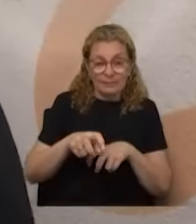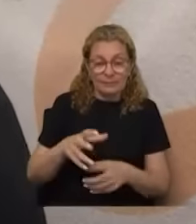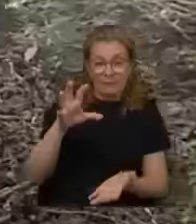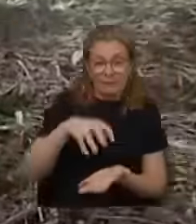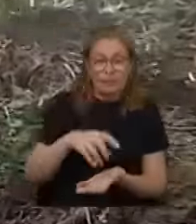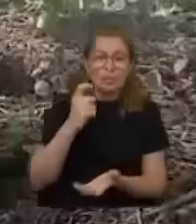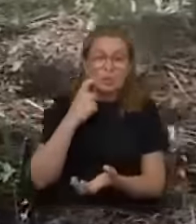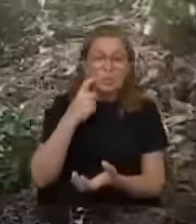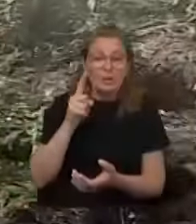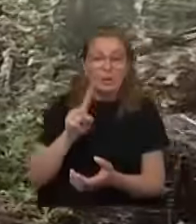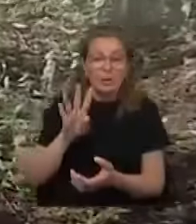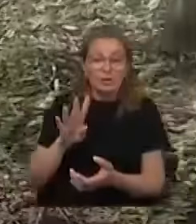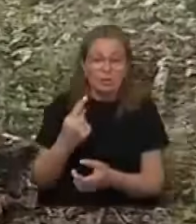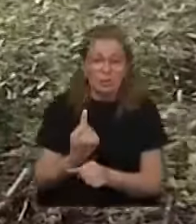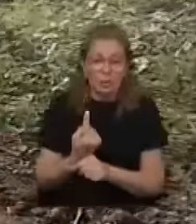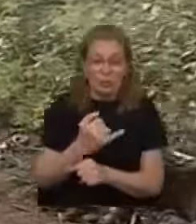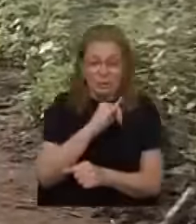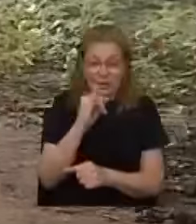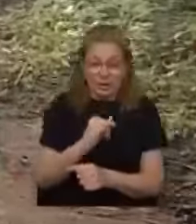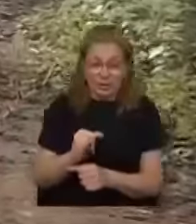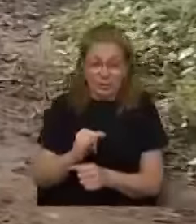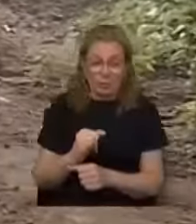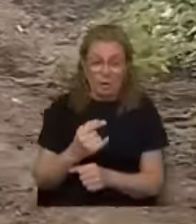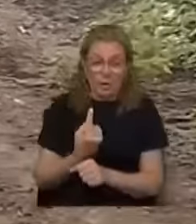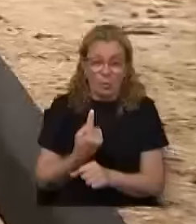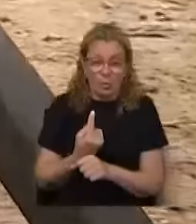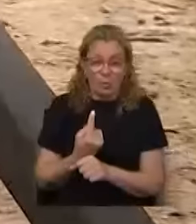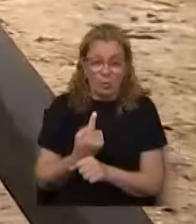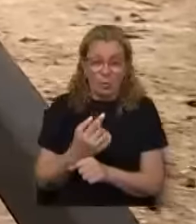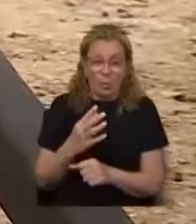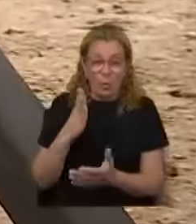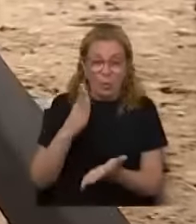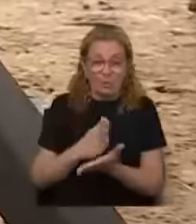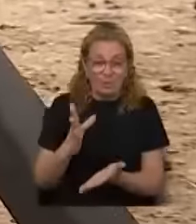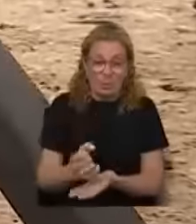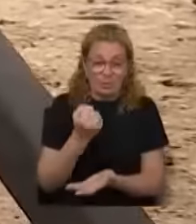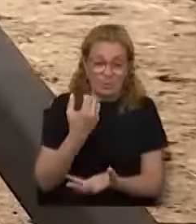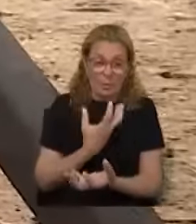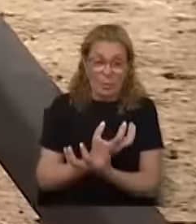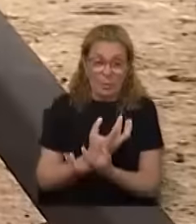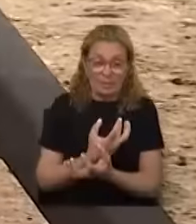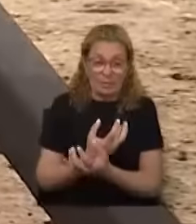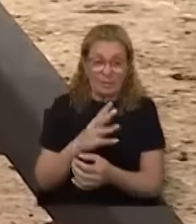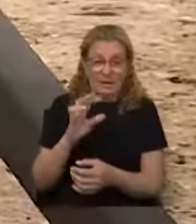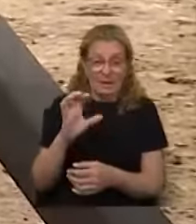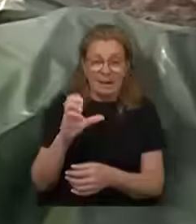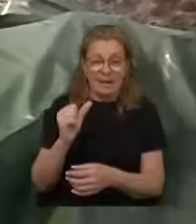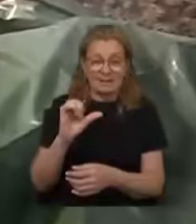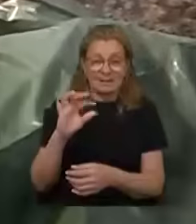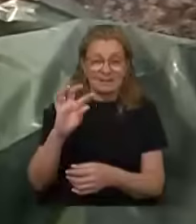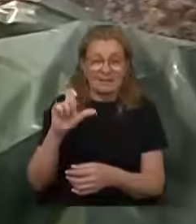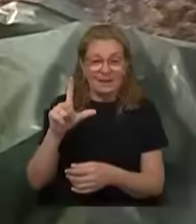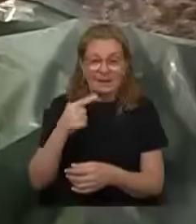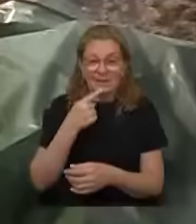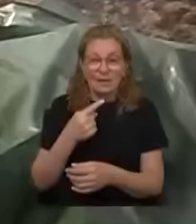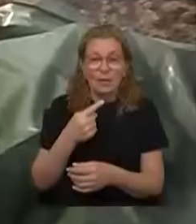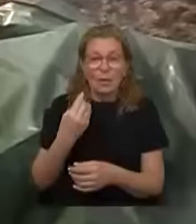14 una por supuesto en la zona Monte 1 que es la del último hallazgo de de los restos de Luis edard arigón Castel luard se refirió a